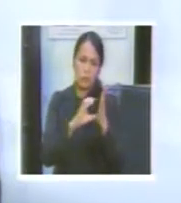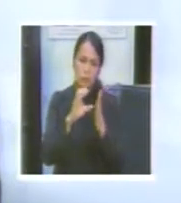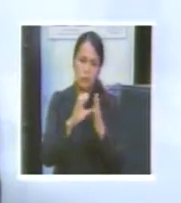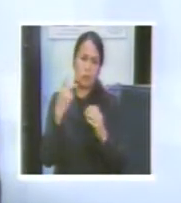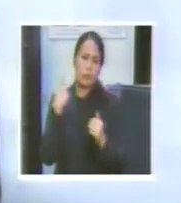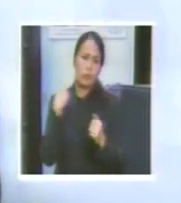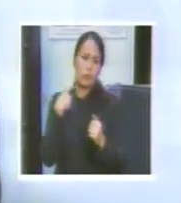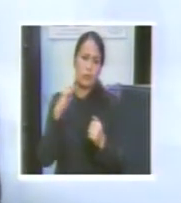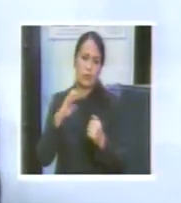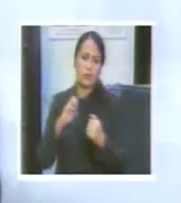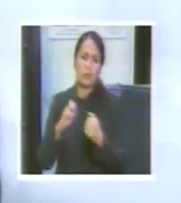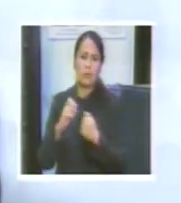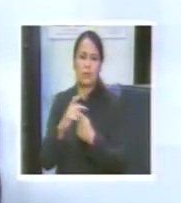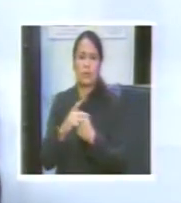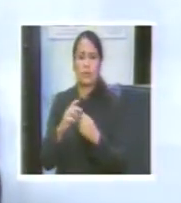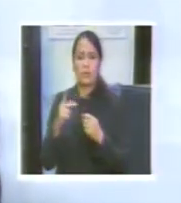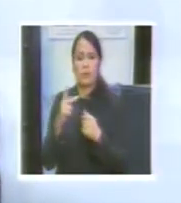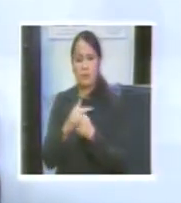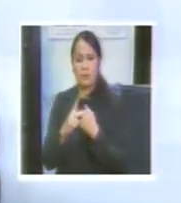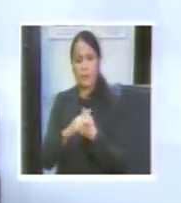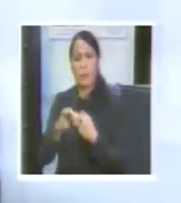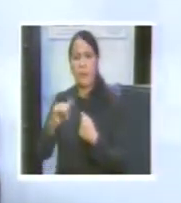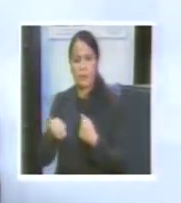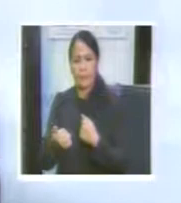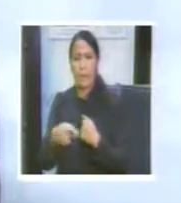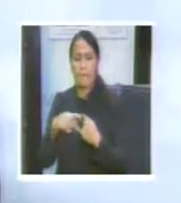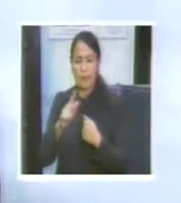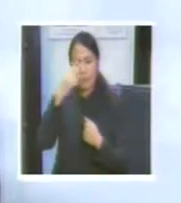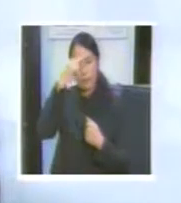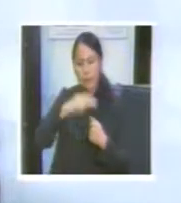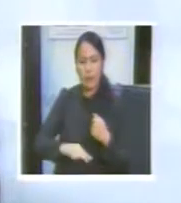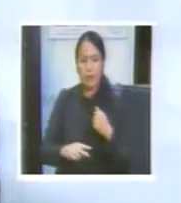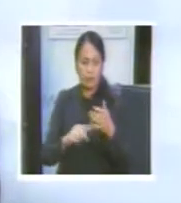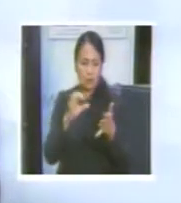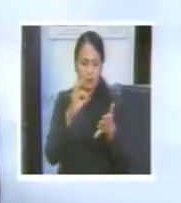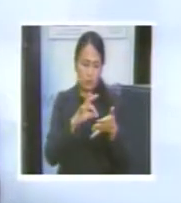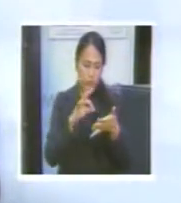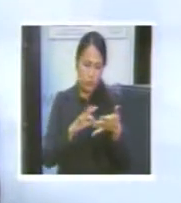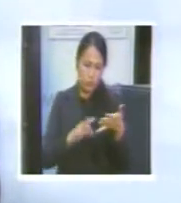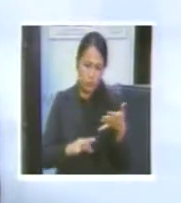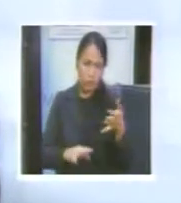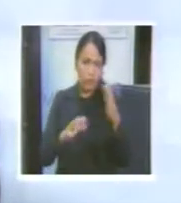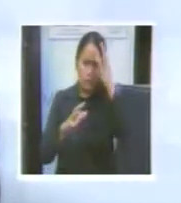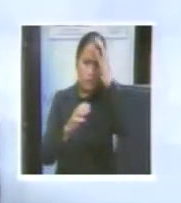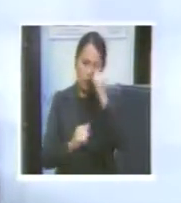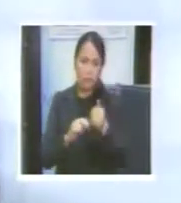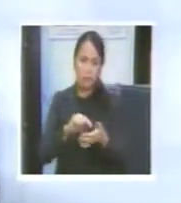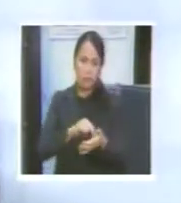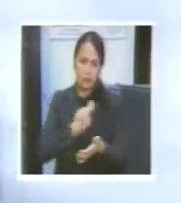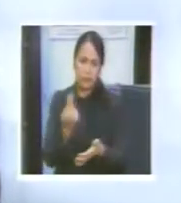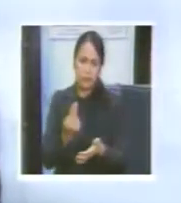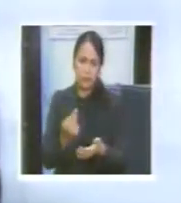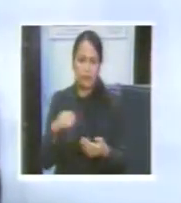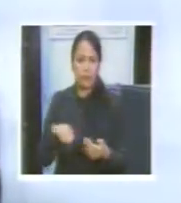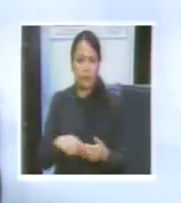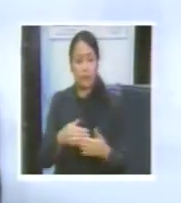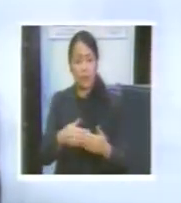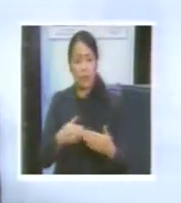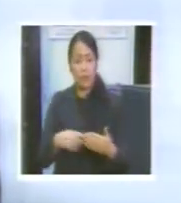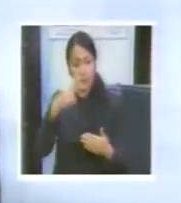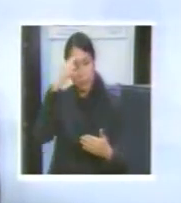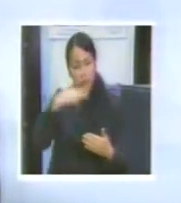mexicana. Tales cláusulas fueron finalmente aceptadas por México sobre la reflexión de que el gobierno mexicano ya había